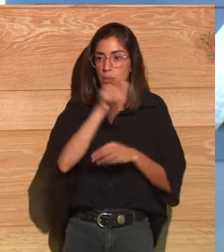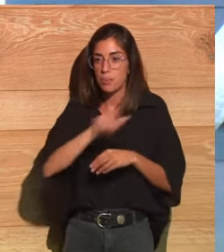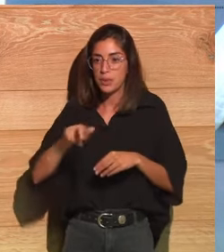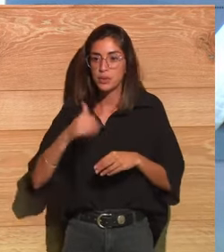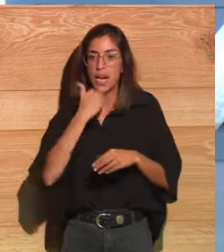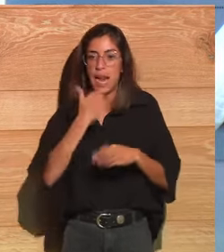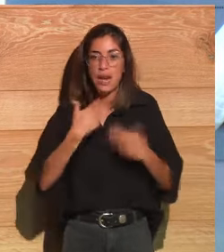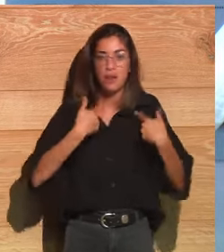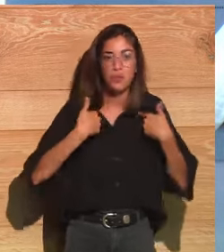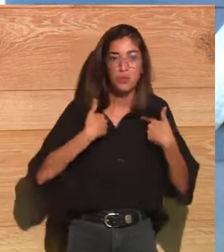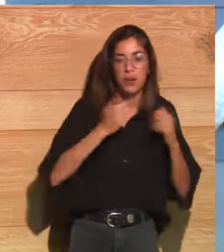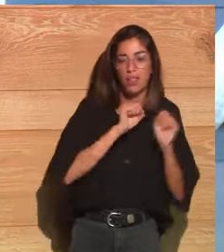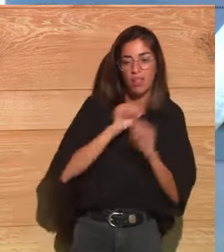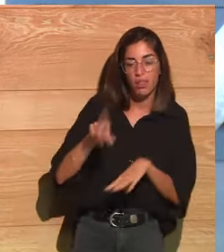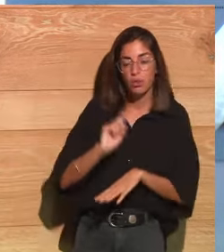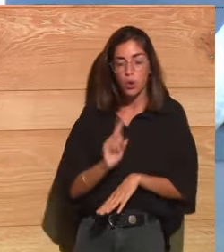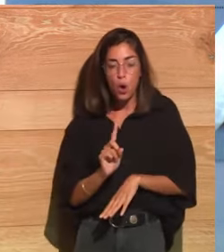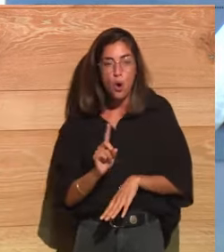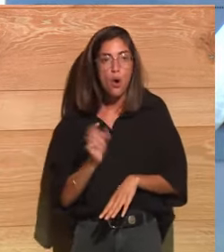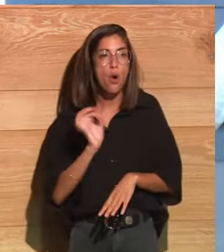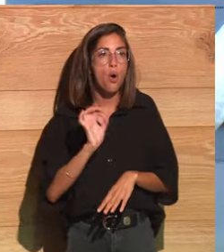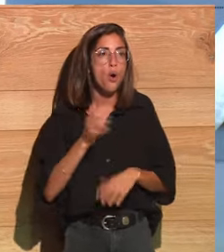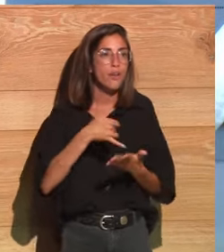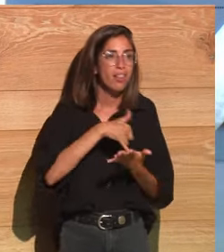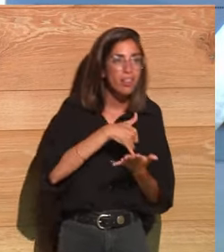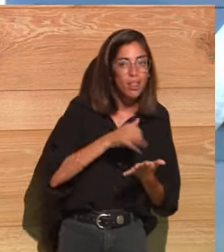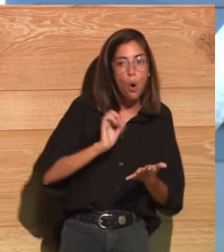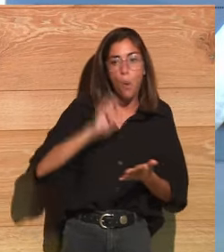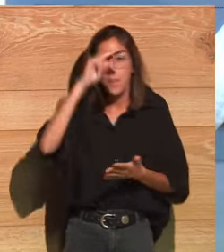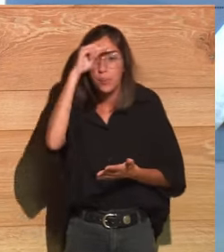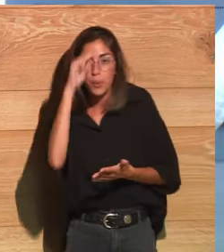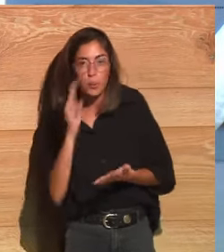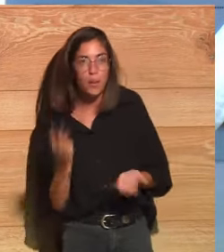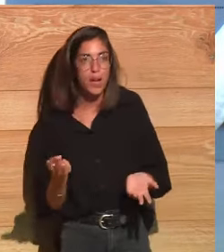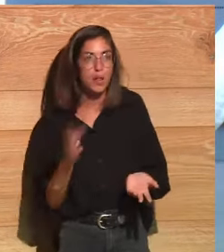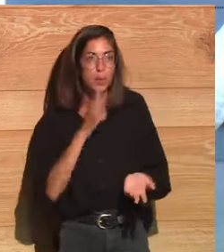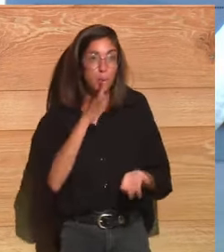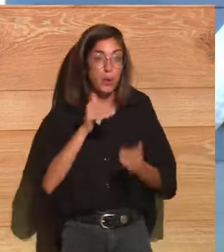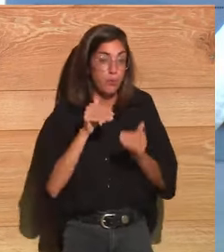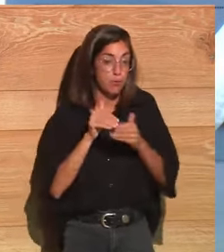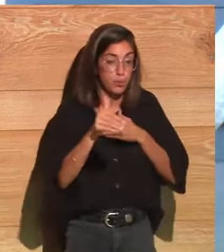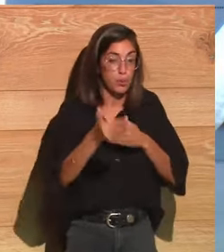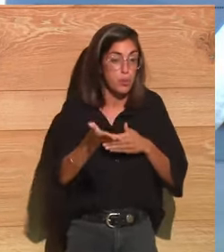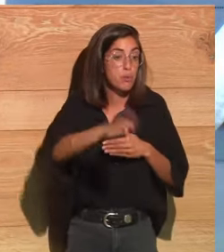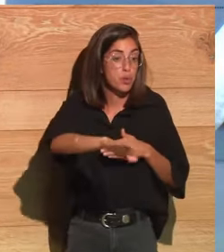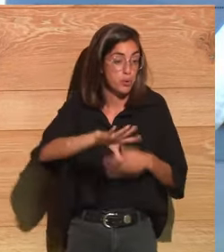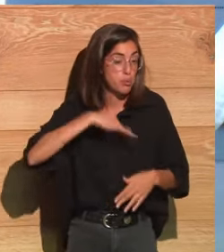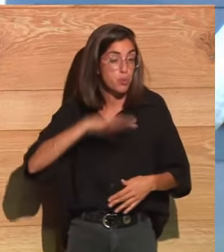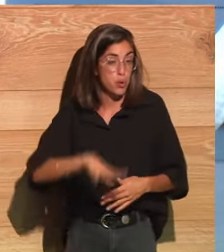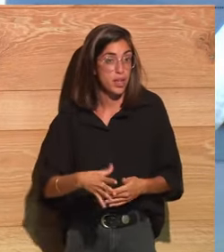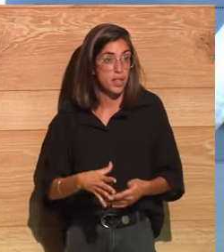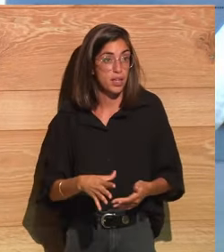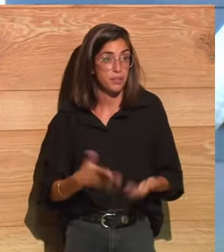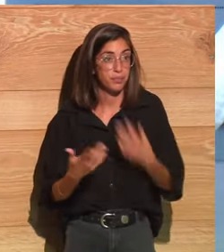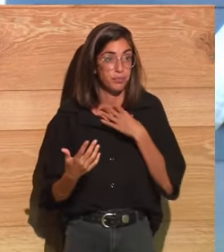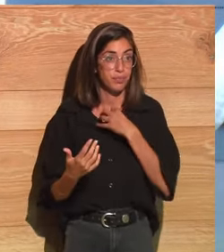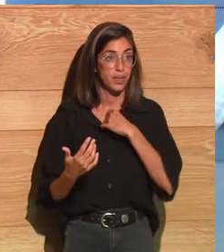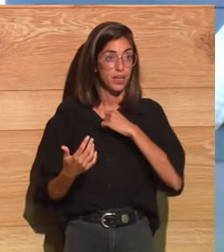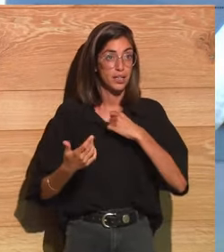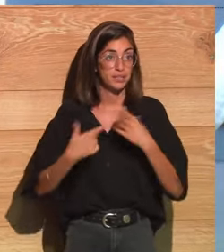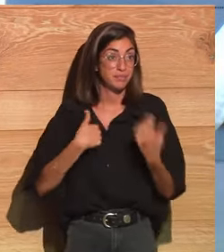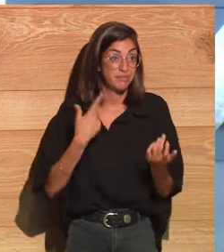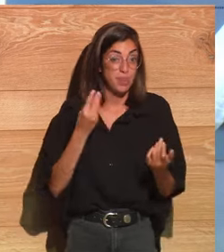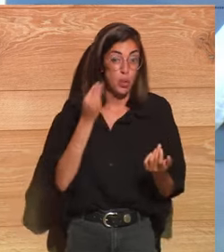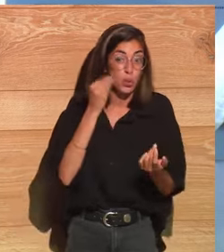haber sentido dolor o de haberse sentido frágil o débil o de estar preocupado porque se va a morir, por ejemplo, decía, ¿qué viene? O sea, qué tontería, tenía que